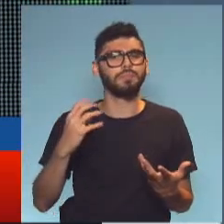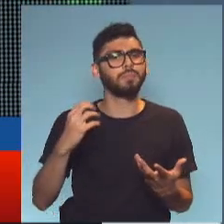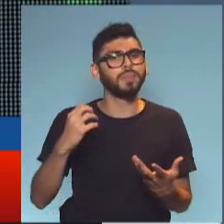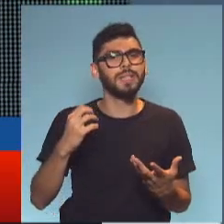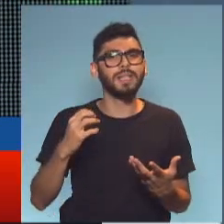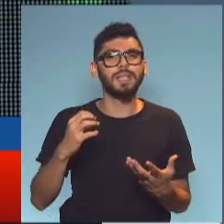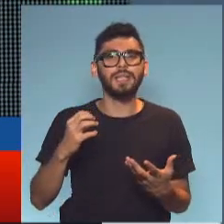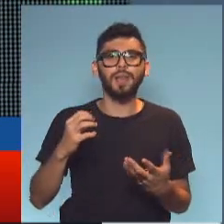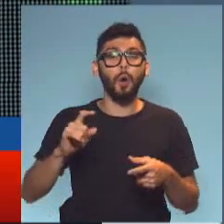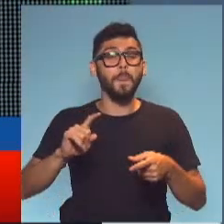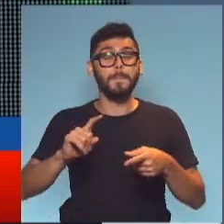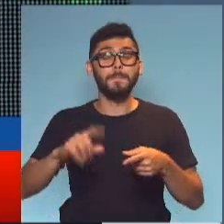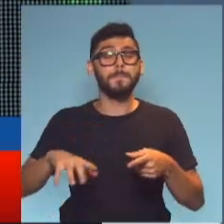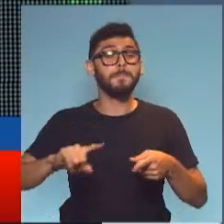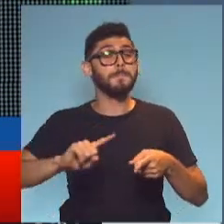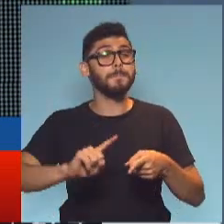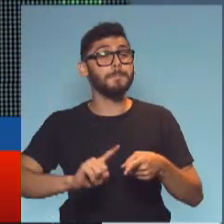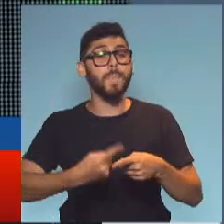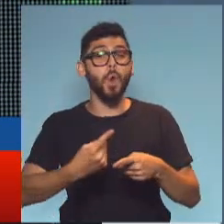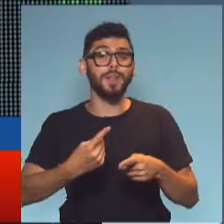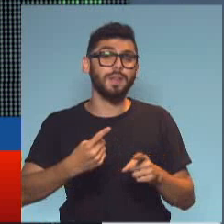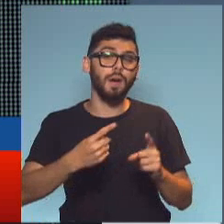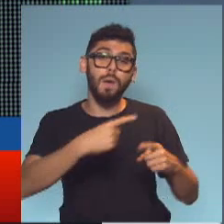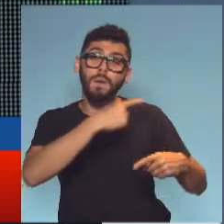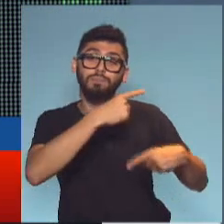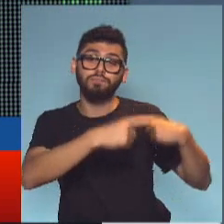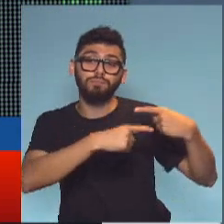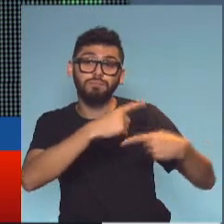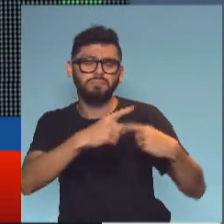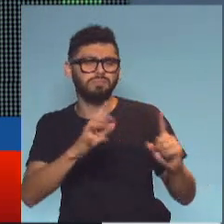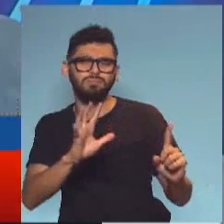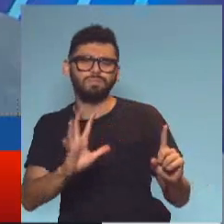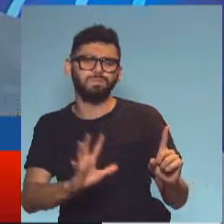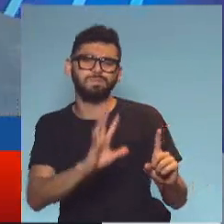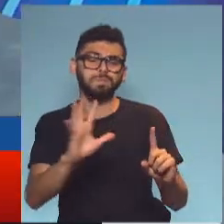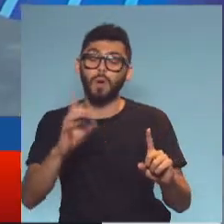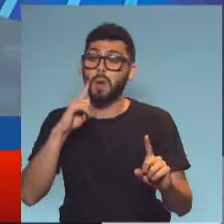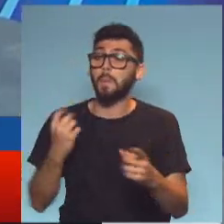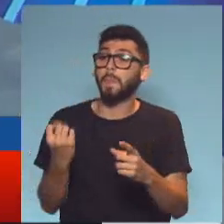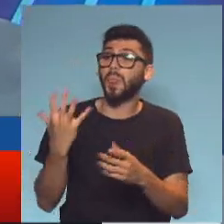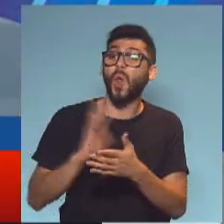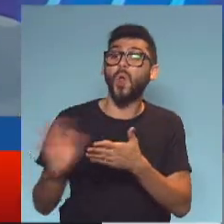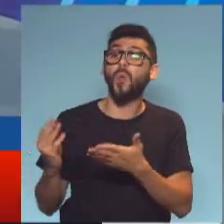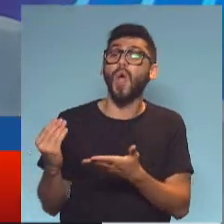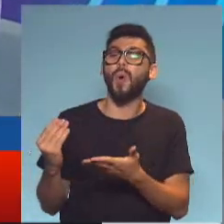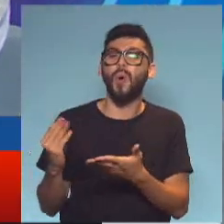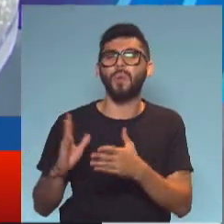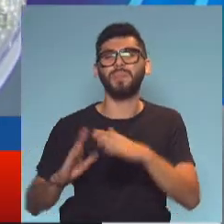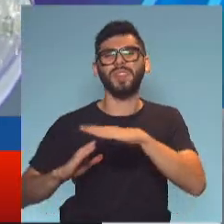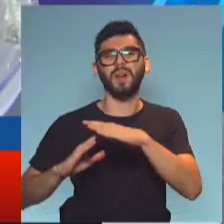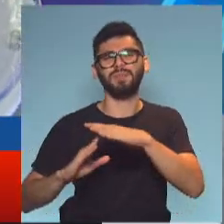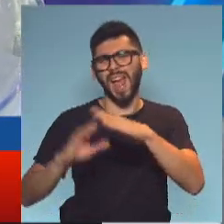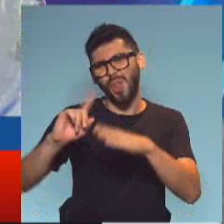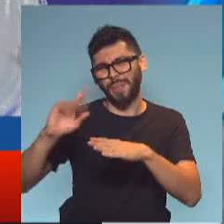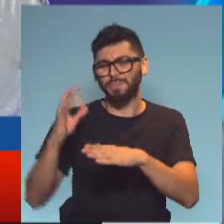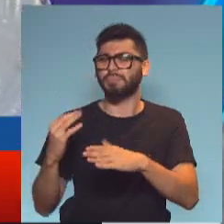de credibilidad en la política tradicional que aparecen nuevos liderazgos políticos, ¿no? O ni siquiera diría liderazgos, nuevas candidaturas a